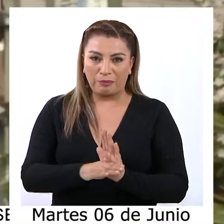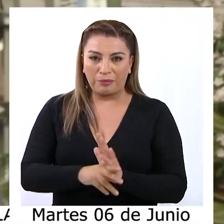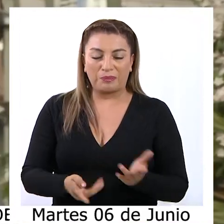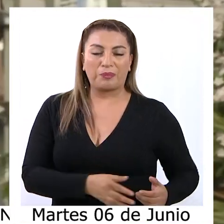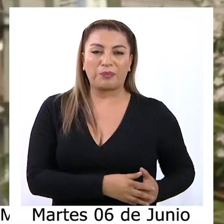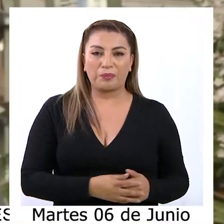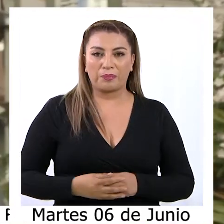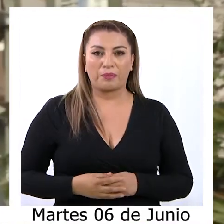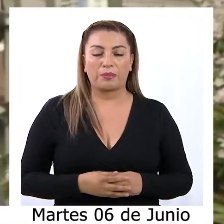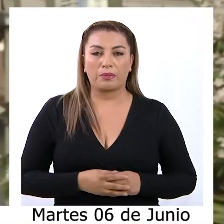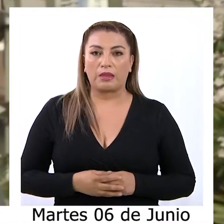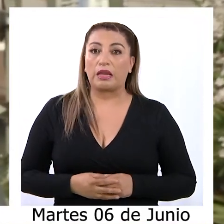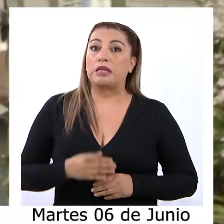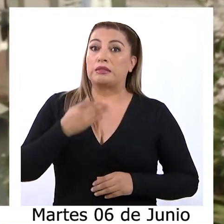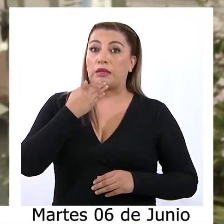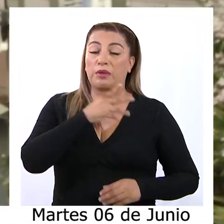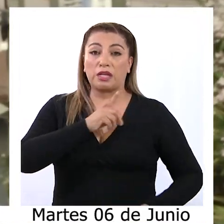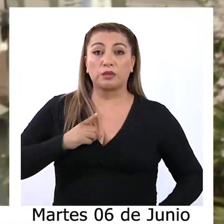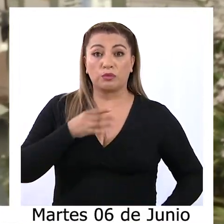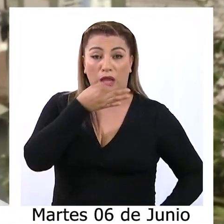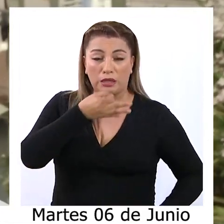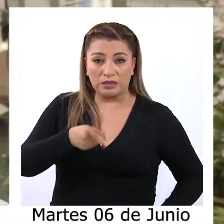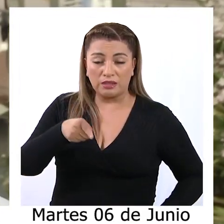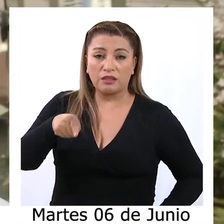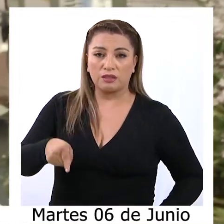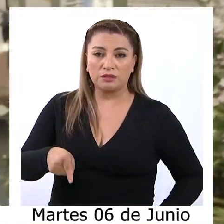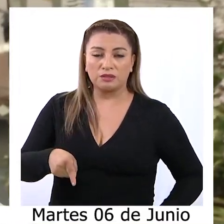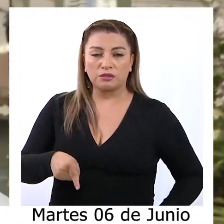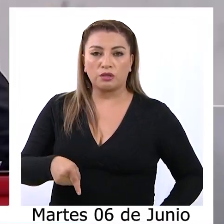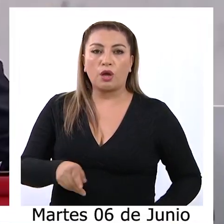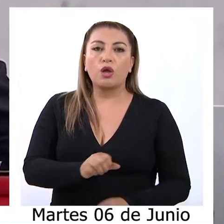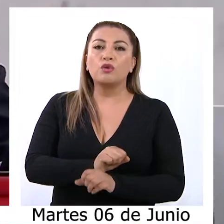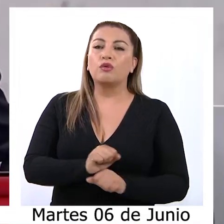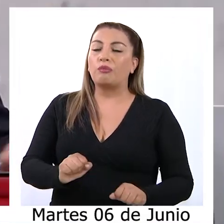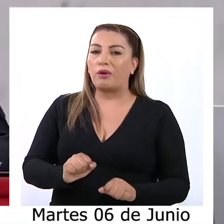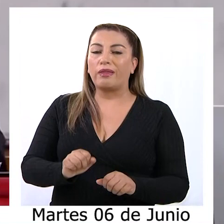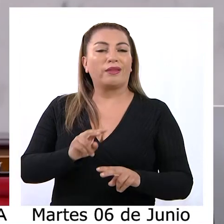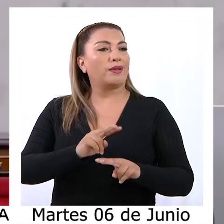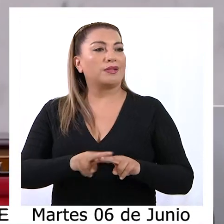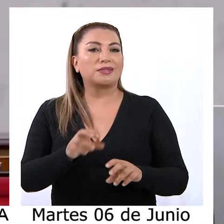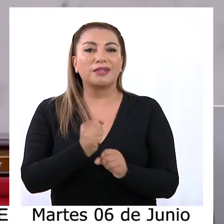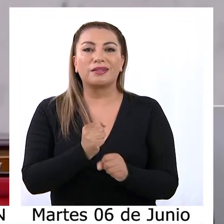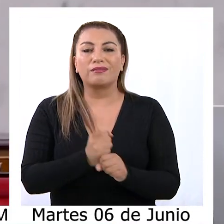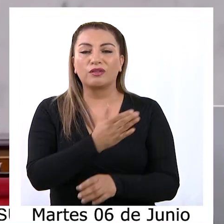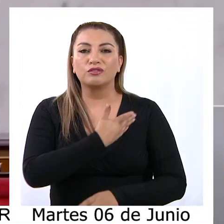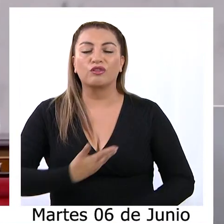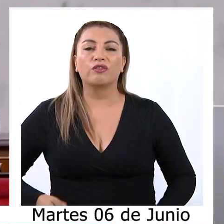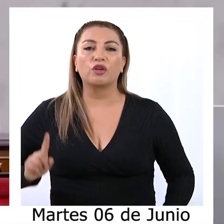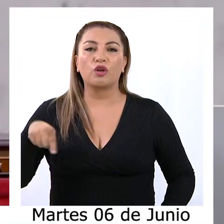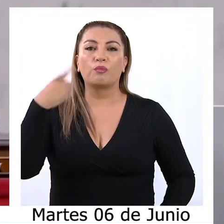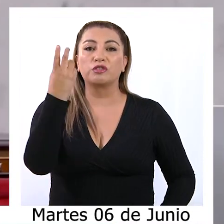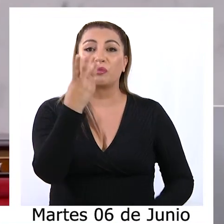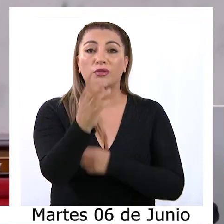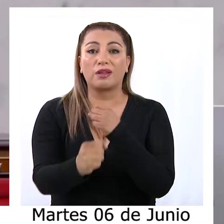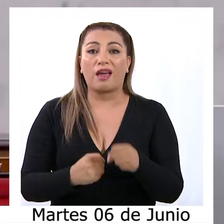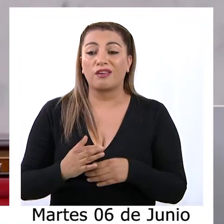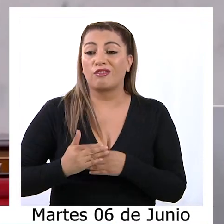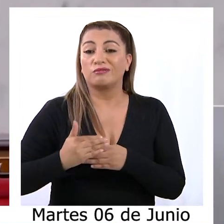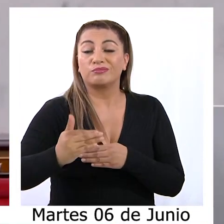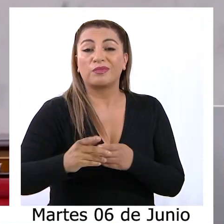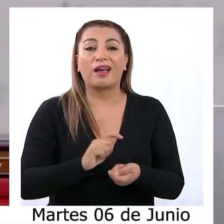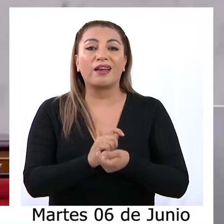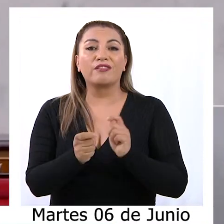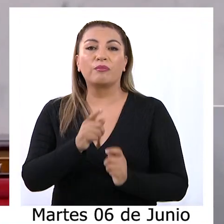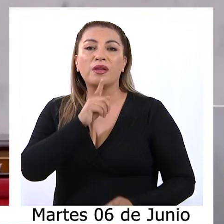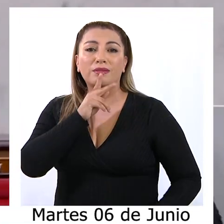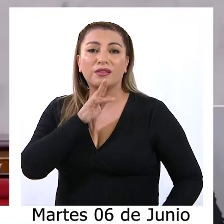esperado. Por último, el diputado Matías Ramírez señaló que no se puede condicionar la gestión del gobierno en los próximos tres años a la